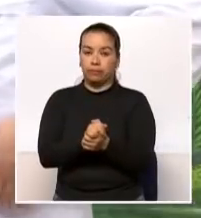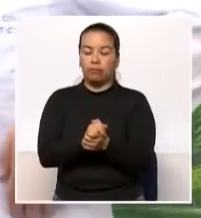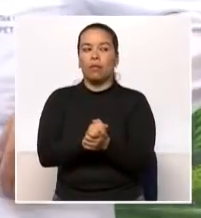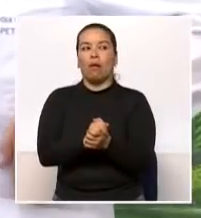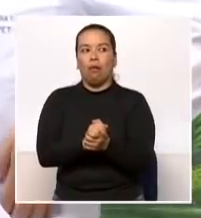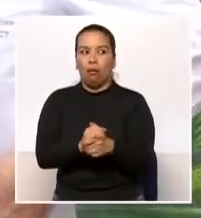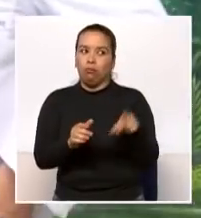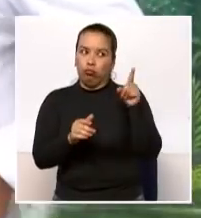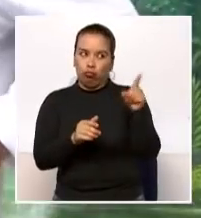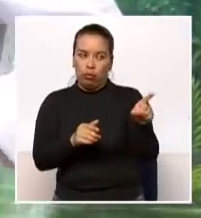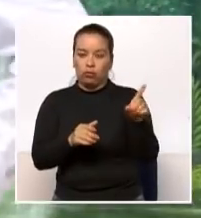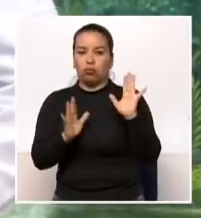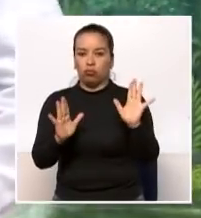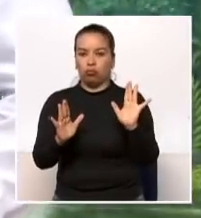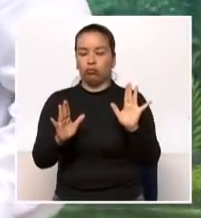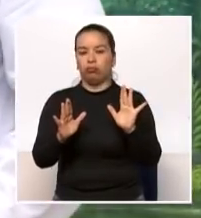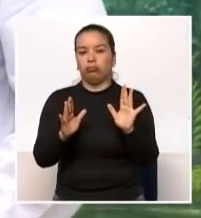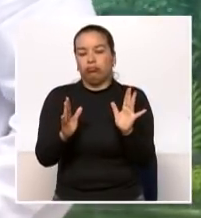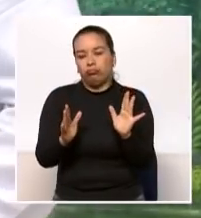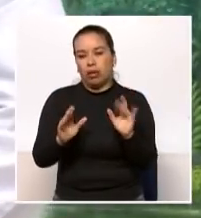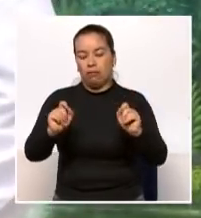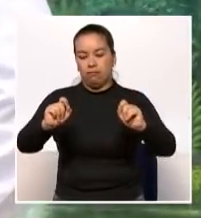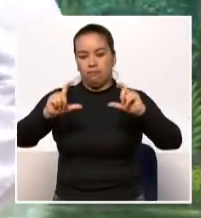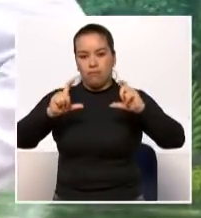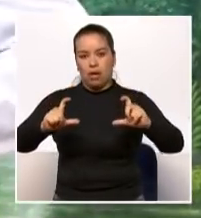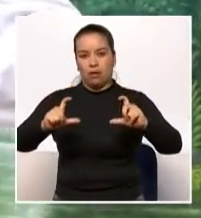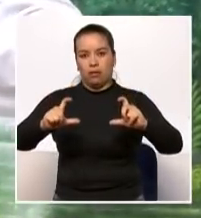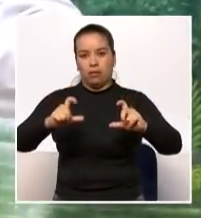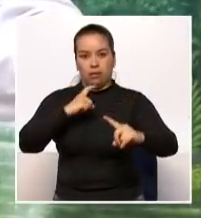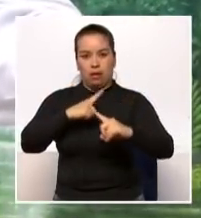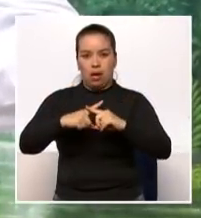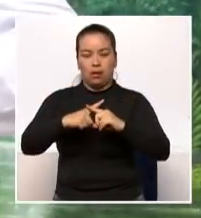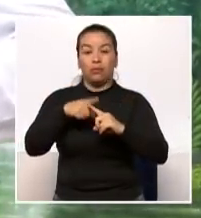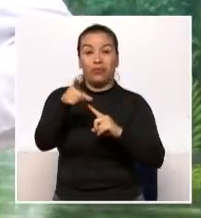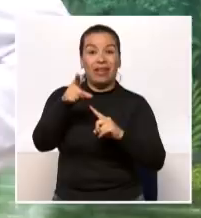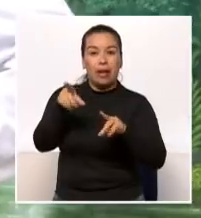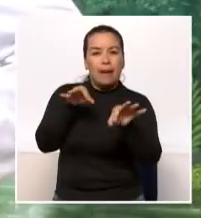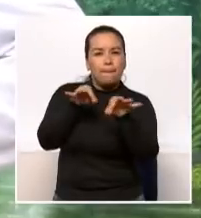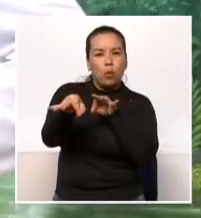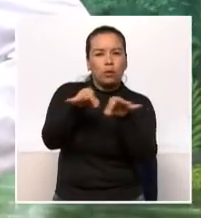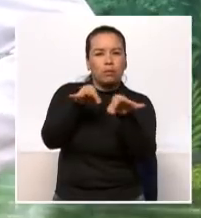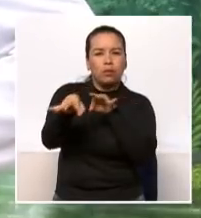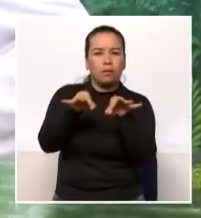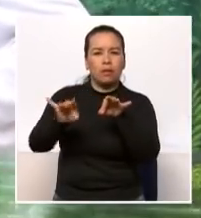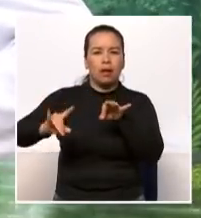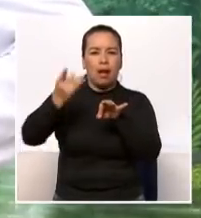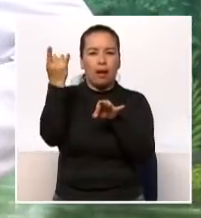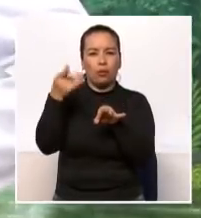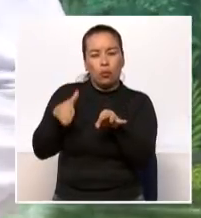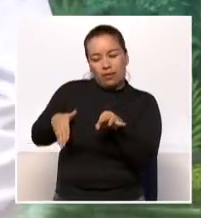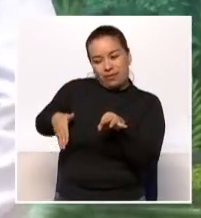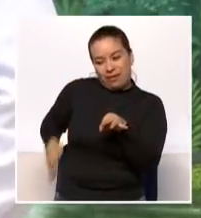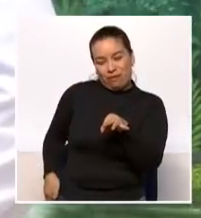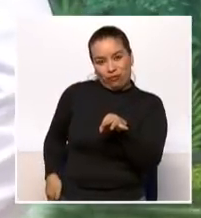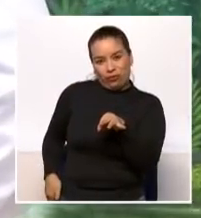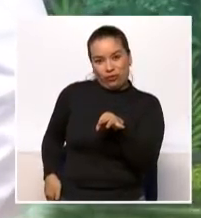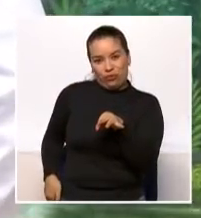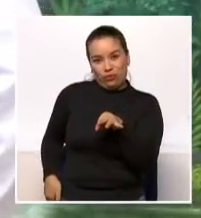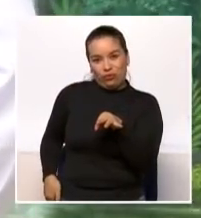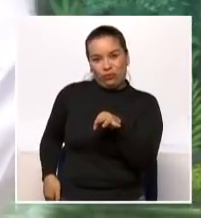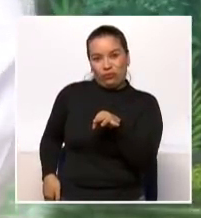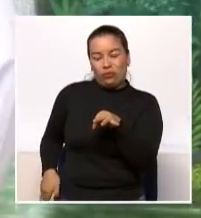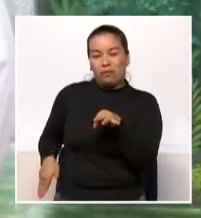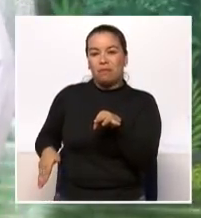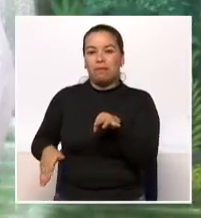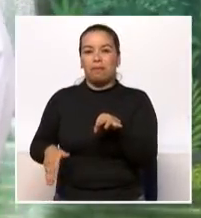van a un sitio rayos X, siempre ven que ellos tienen colgado un aparatico en el bolsillo para medir. El dosímetro.